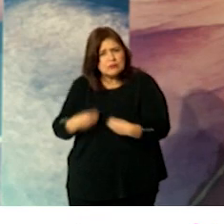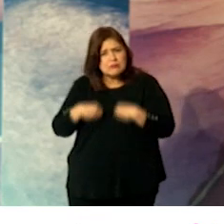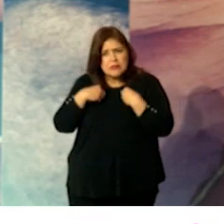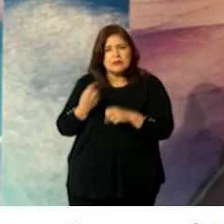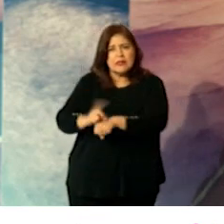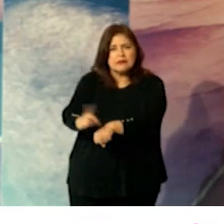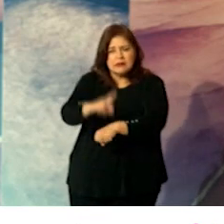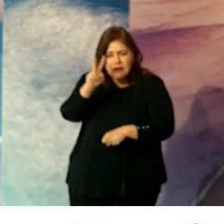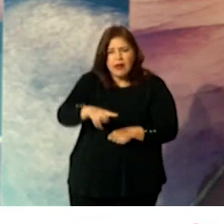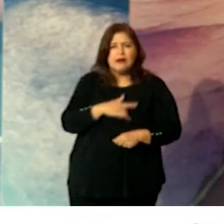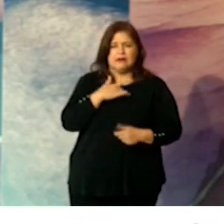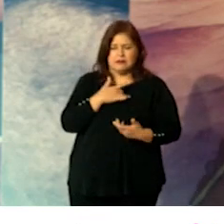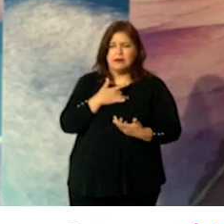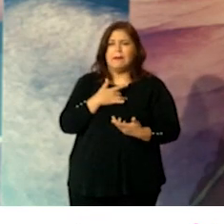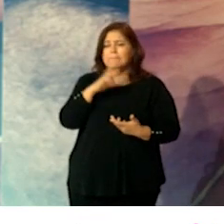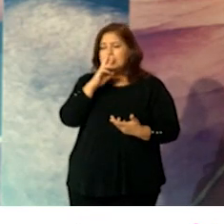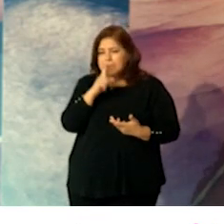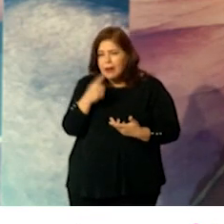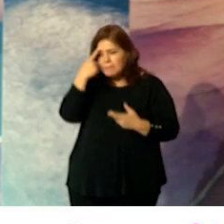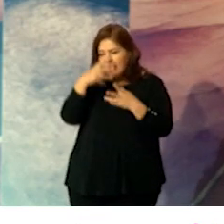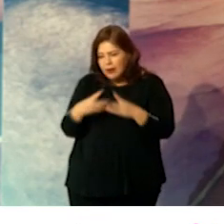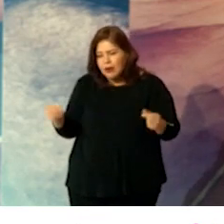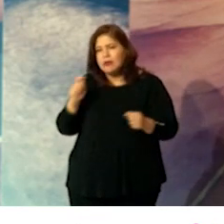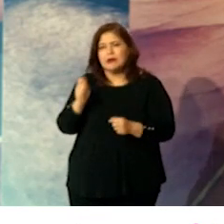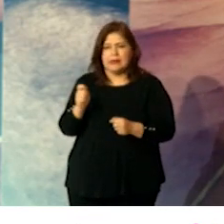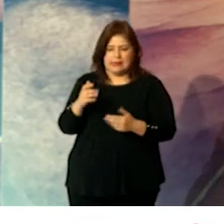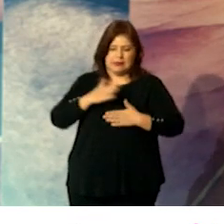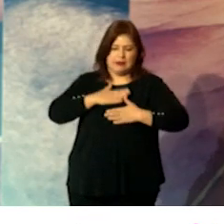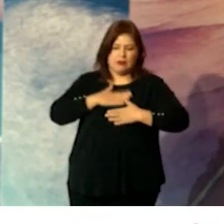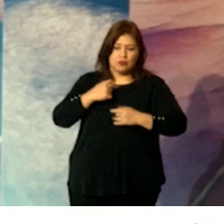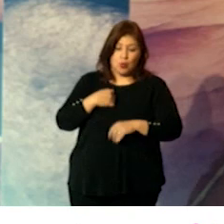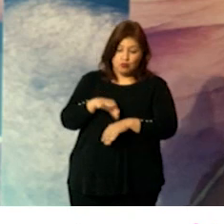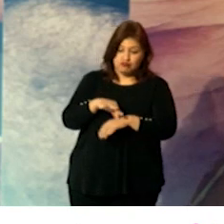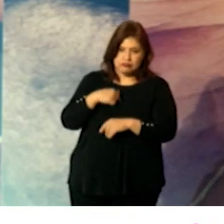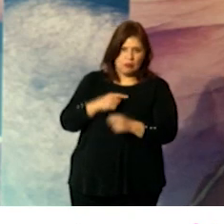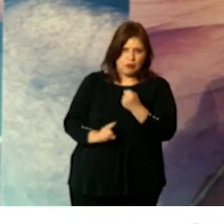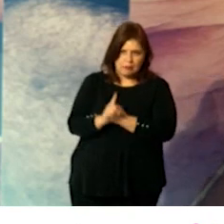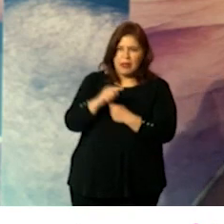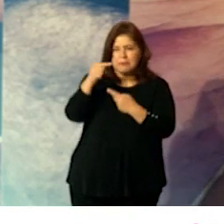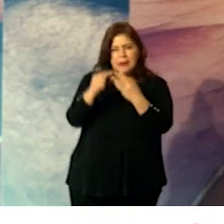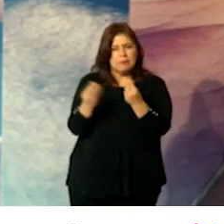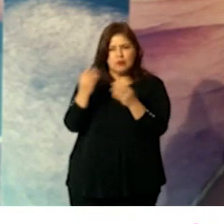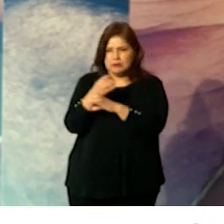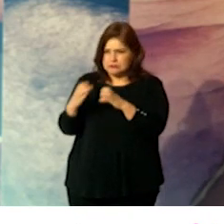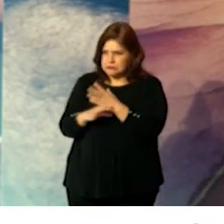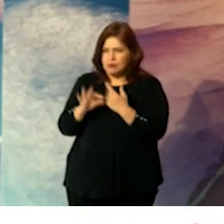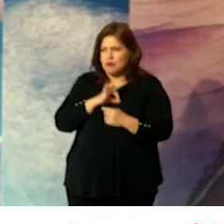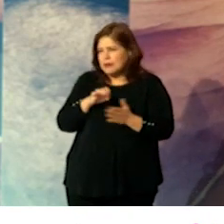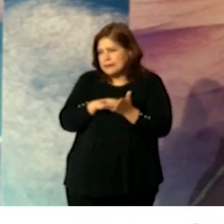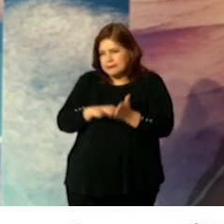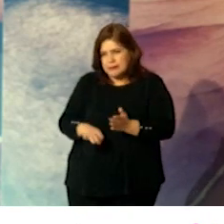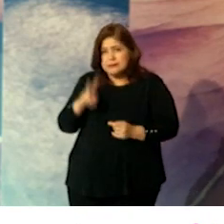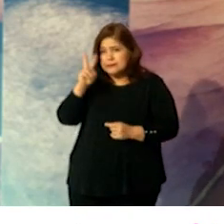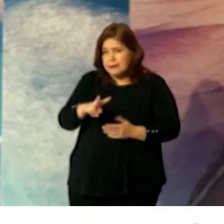y tal vez sean las mejores formas para solucionarlo, las personas desplazadas, y así puedo seguir mencionando un montón de cosas. Creo que es